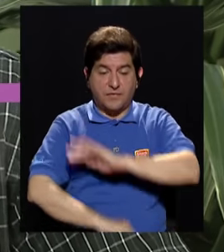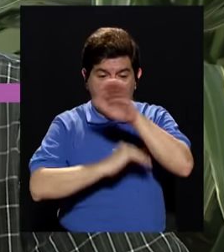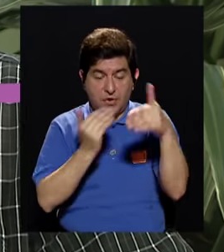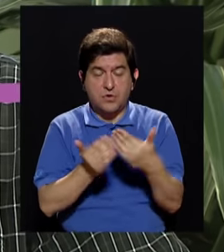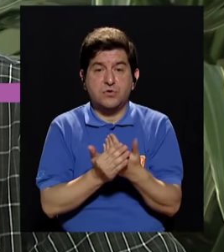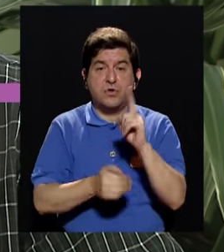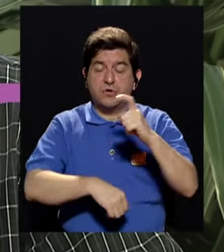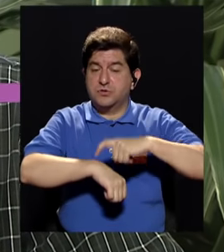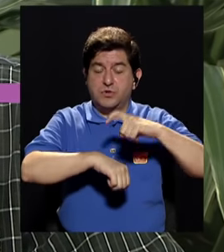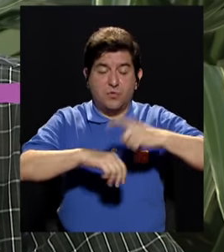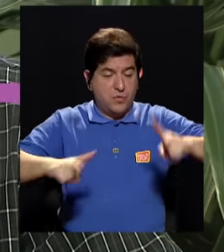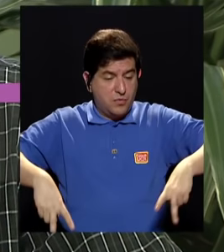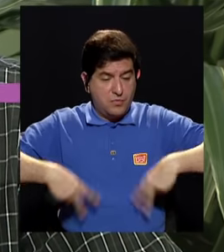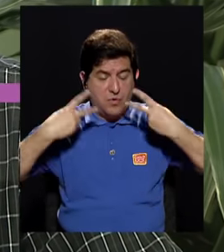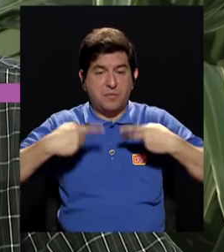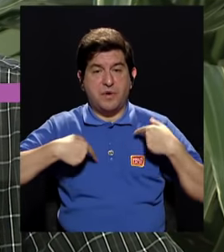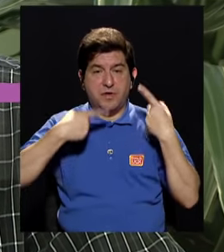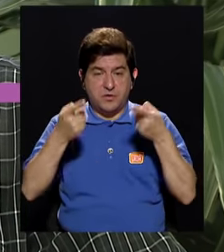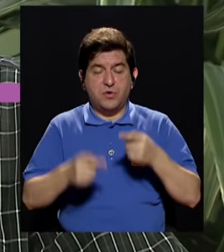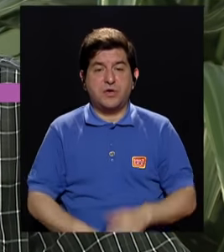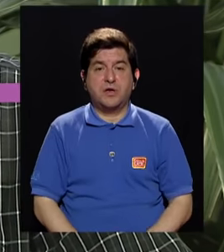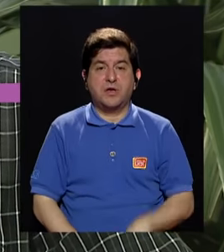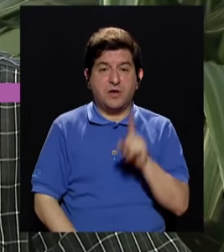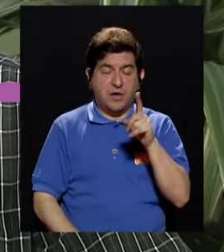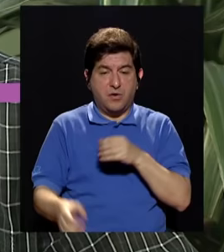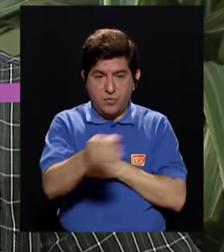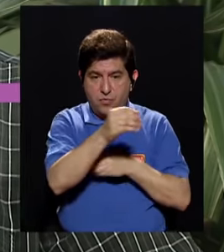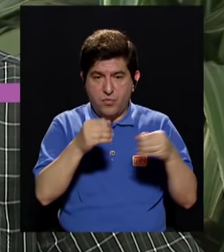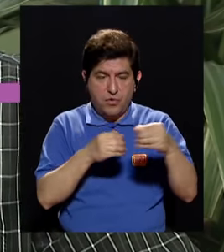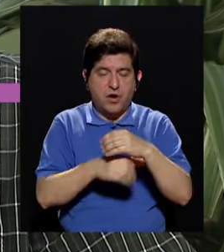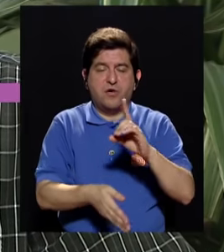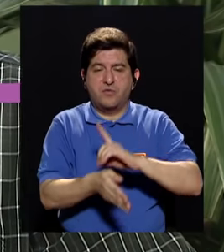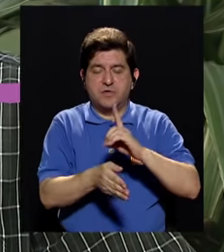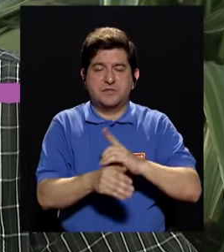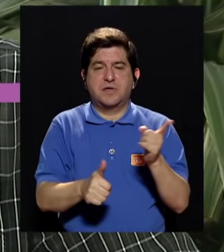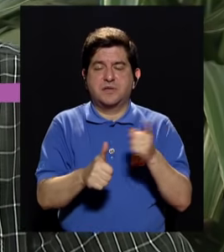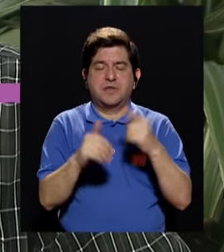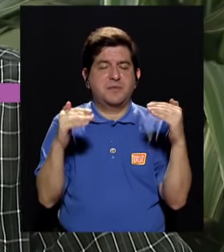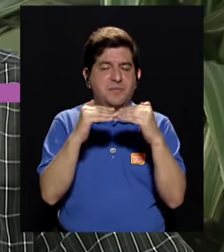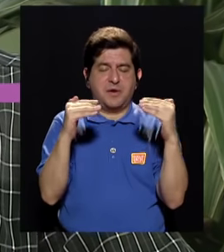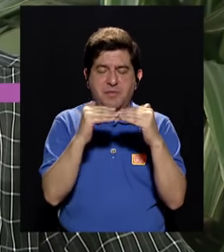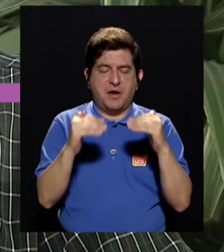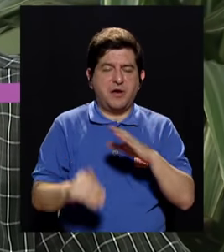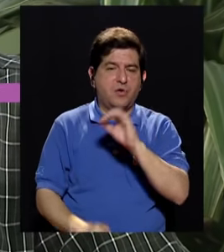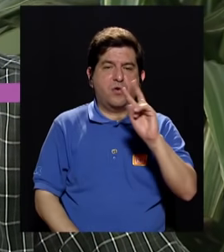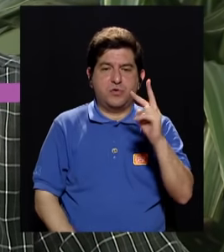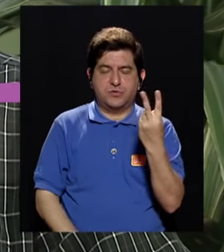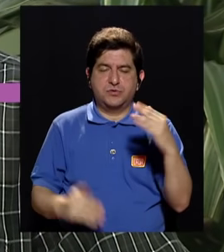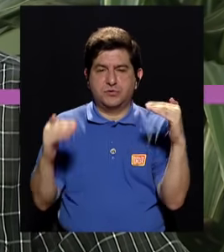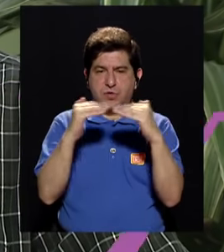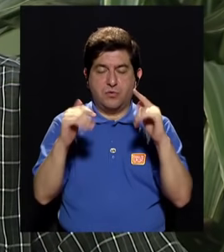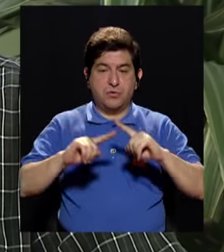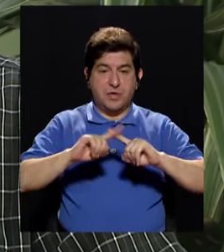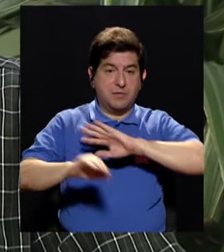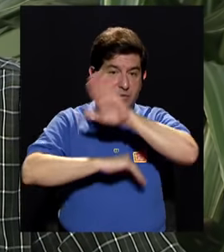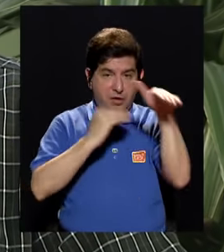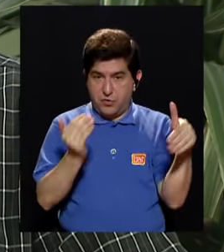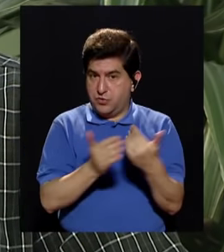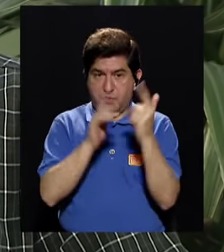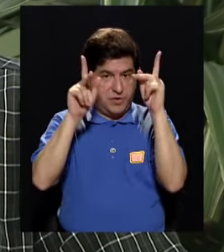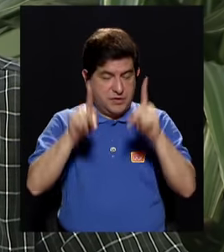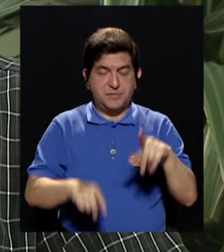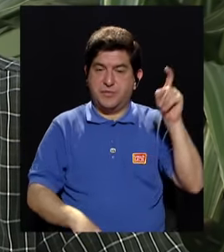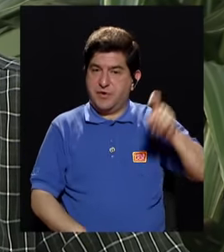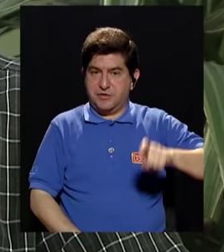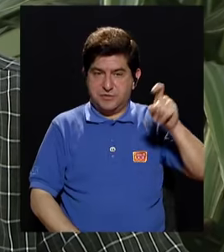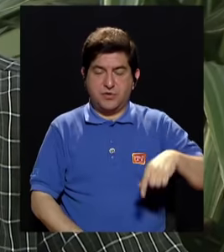todos en algún momento de nuestra vida hemos acudido a un consultorio médico de primer nivel de atención segundo nivel de atención pero no todos vamos